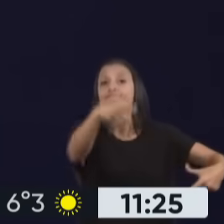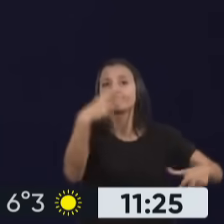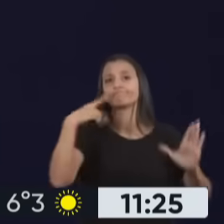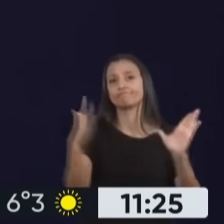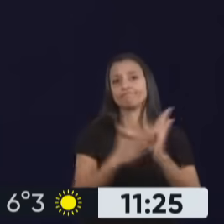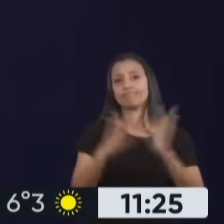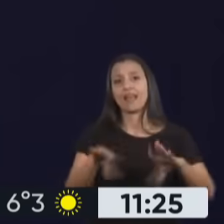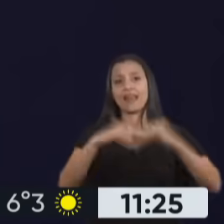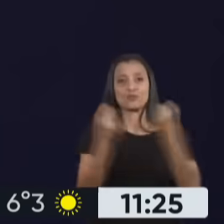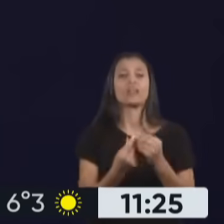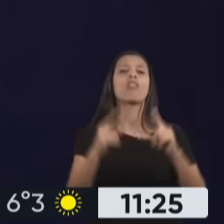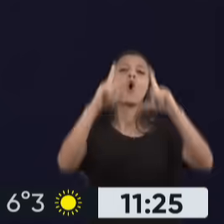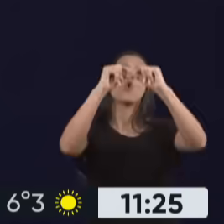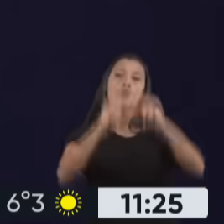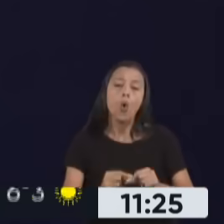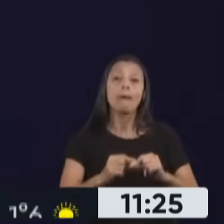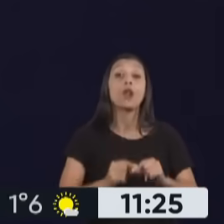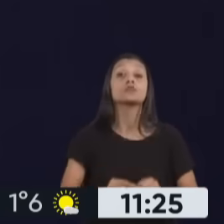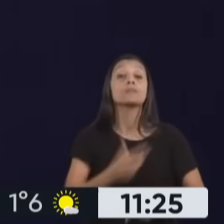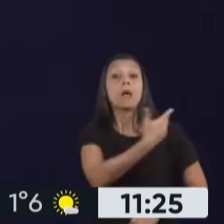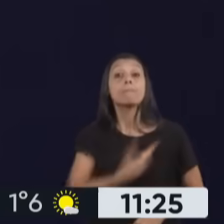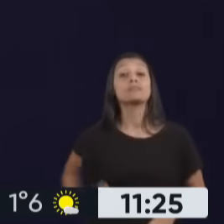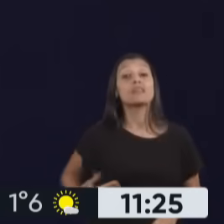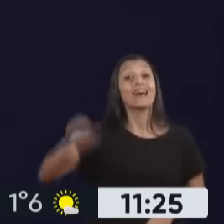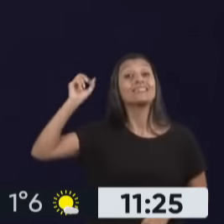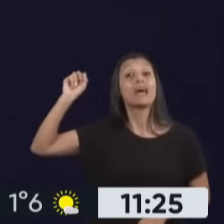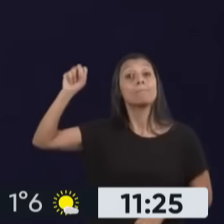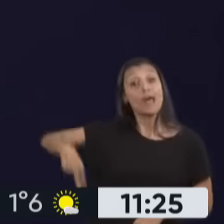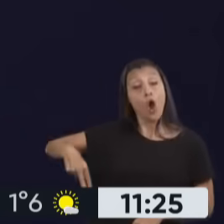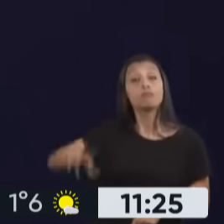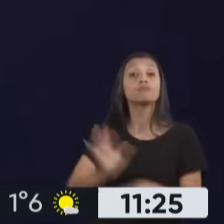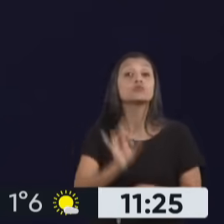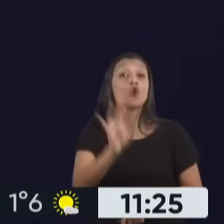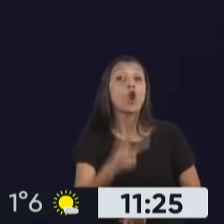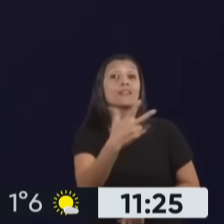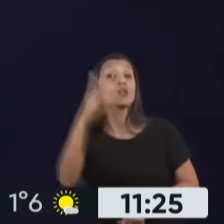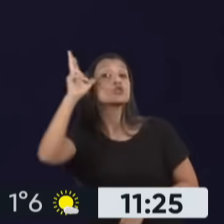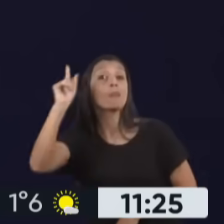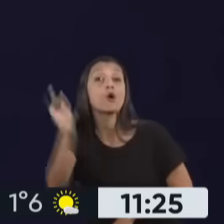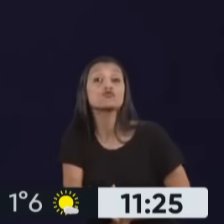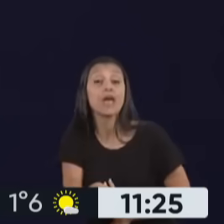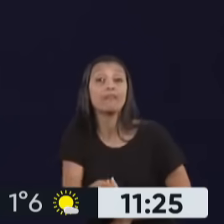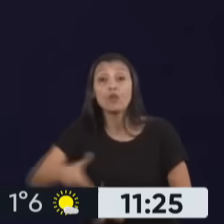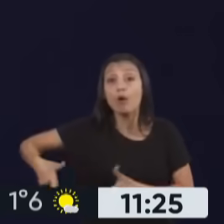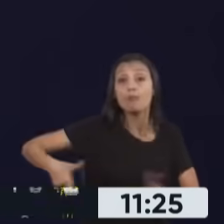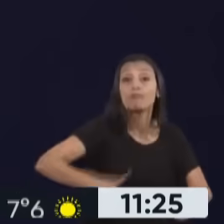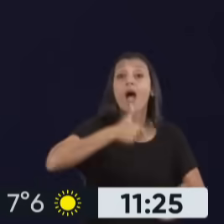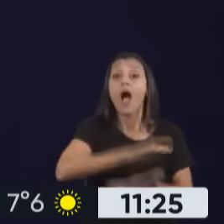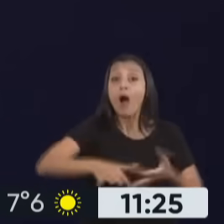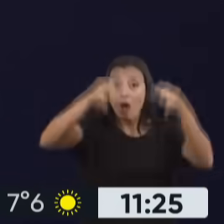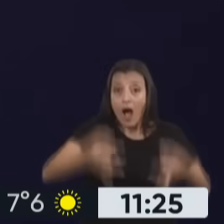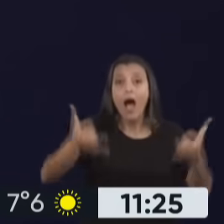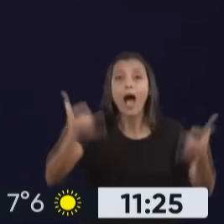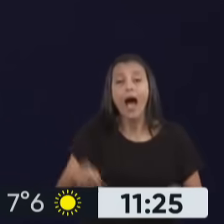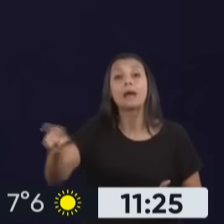Para mencionar algunos números, en Presidente Perón hasta ahora solo el 38% de los habitantes tiene cloacas, en